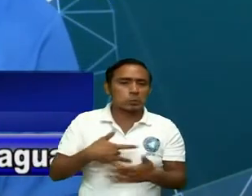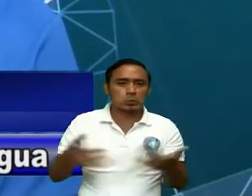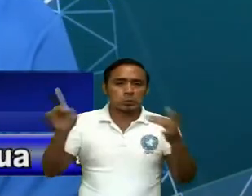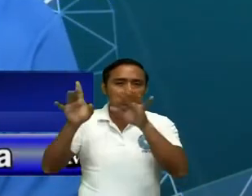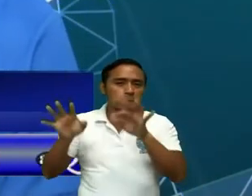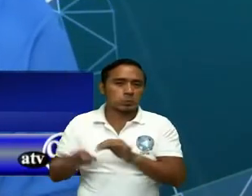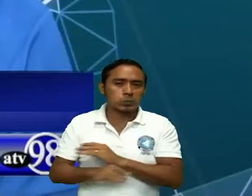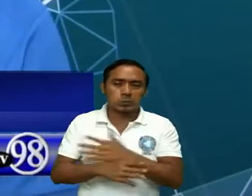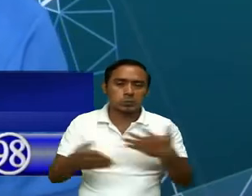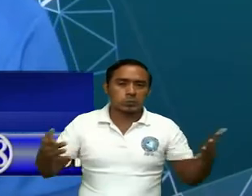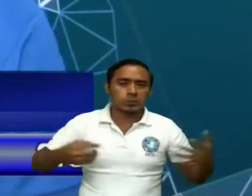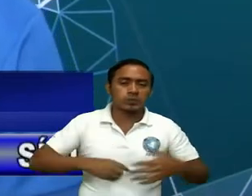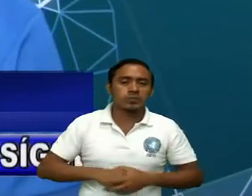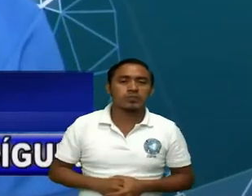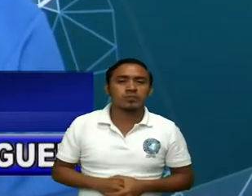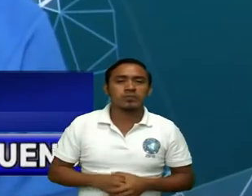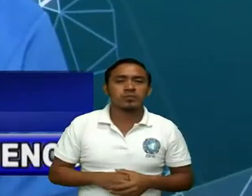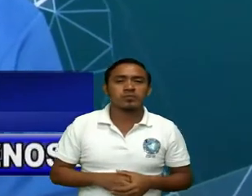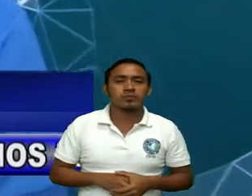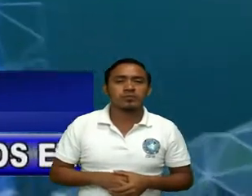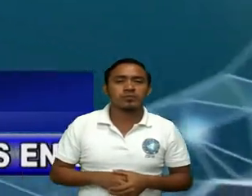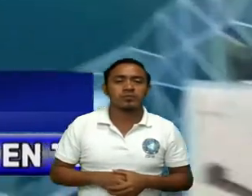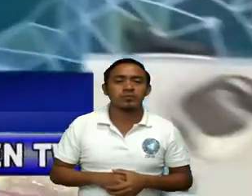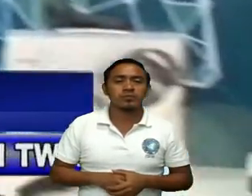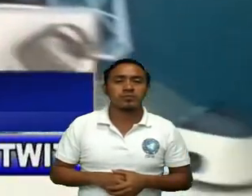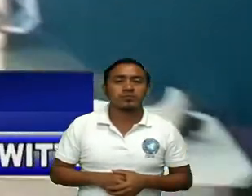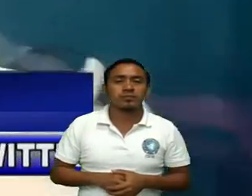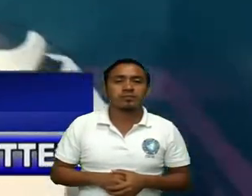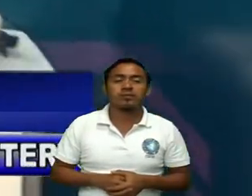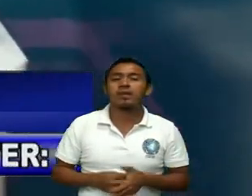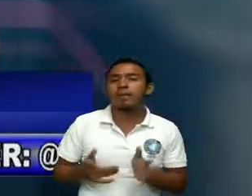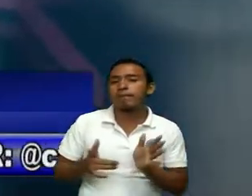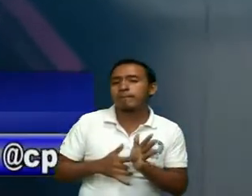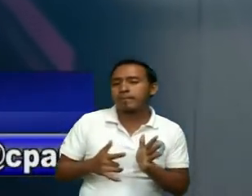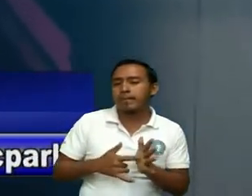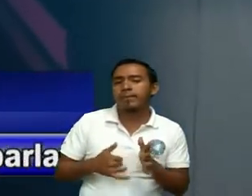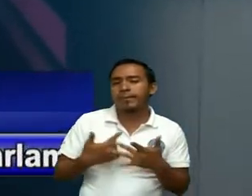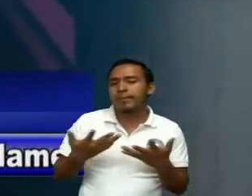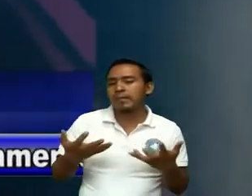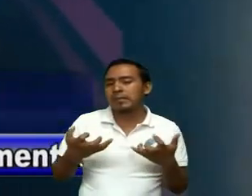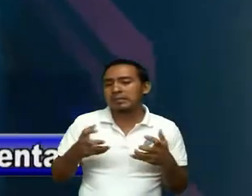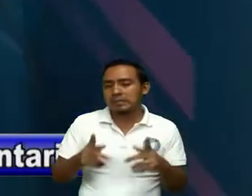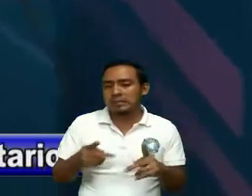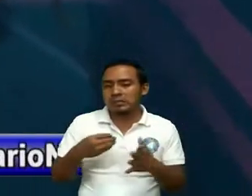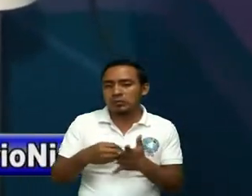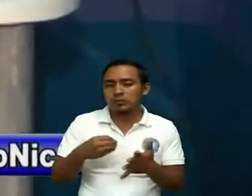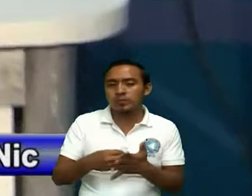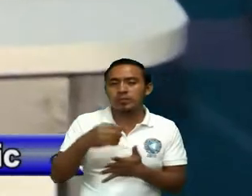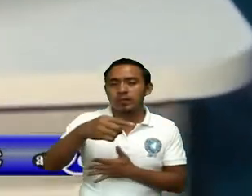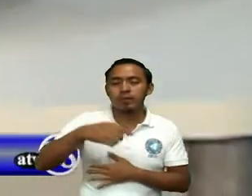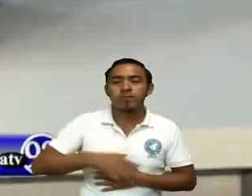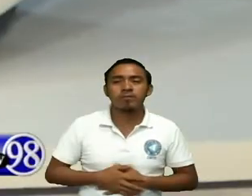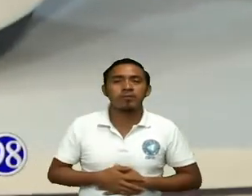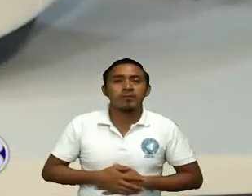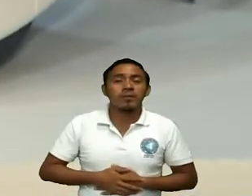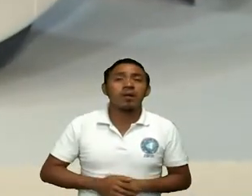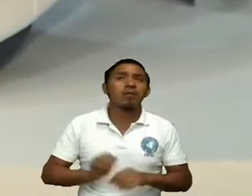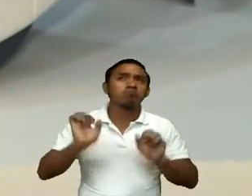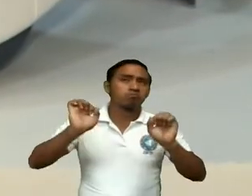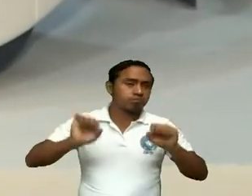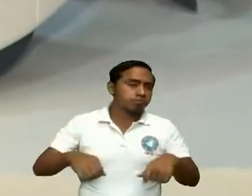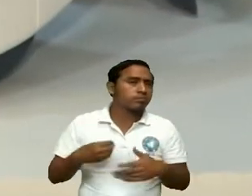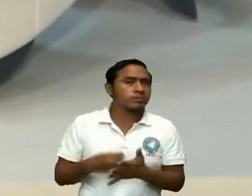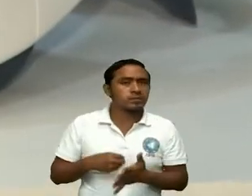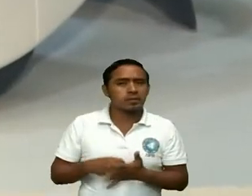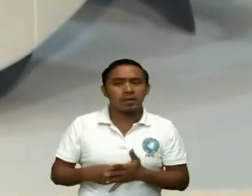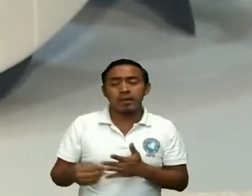computadora. Ah, ok. Y, por ejemplo, si alguien quisiera adquirirlas, ¿cómo podría? Se pueden adquirir, esto